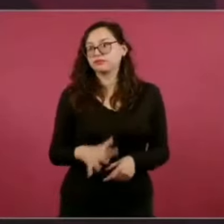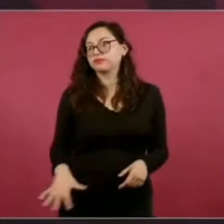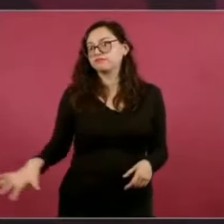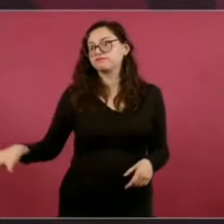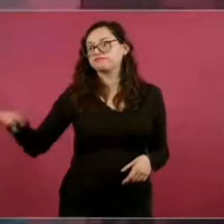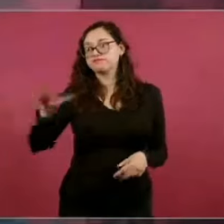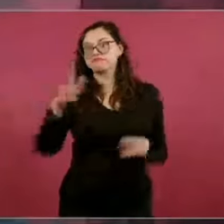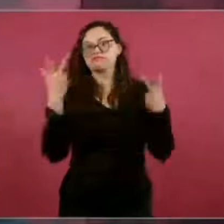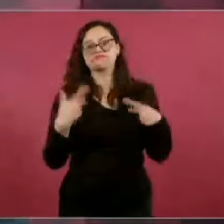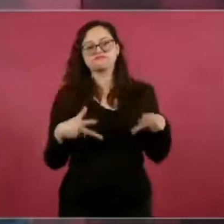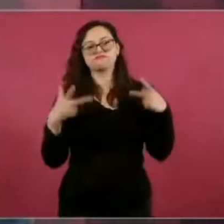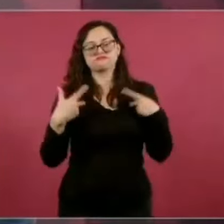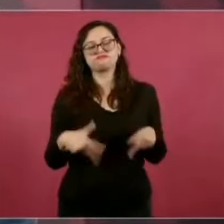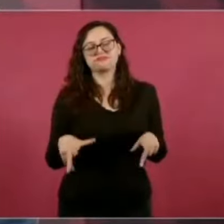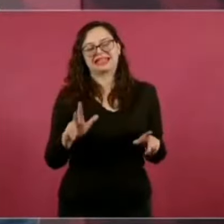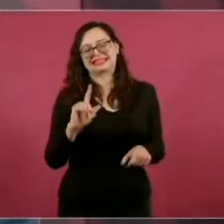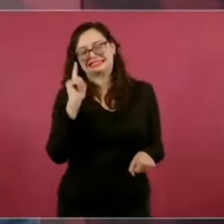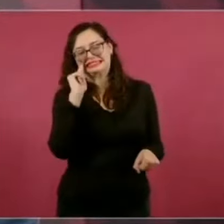progresista,